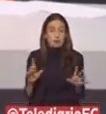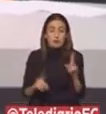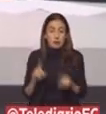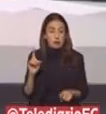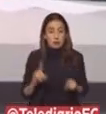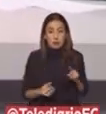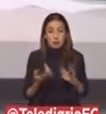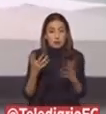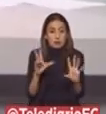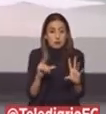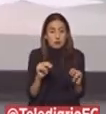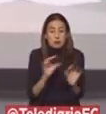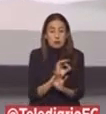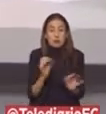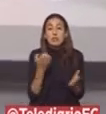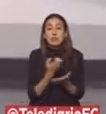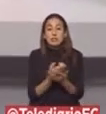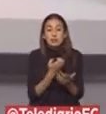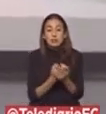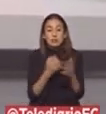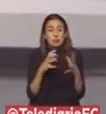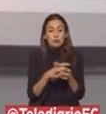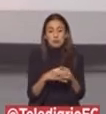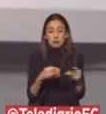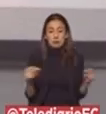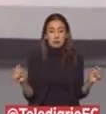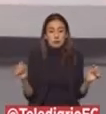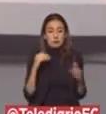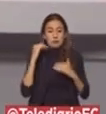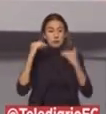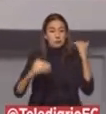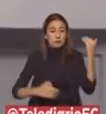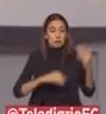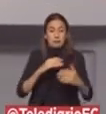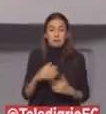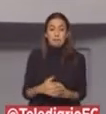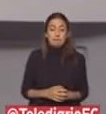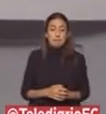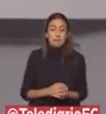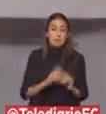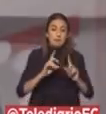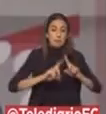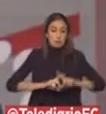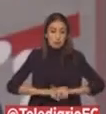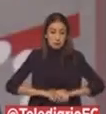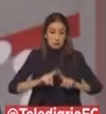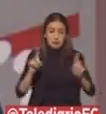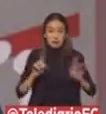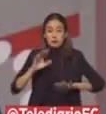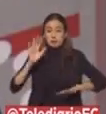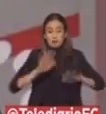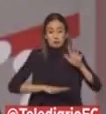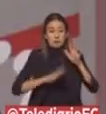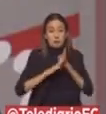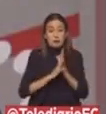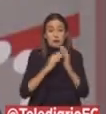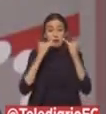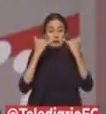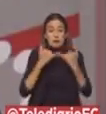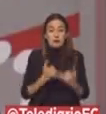condiciones económicas que no se van a resolver inmediatamente con un cambio de régimen no me parece que la